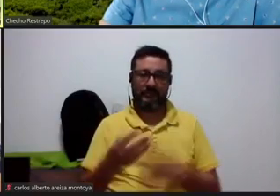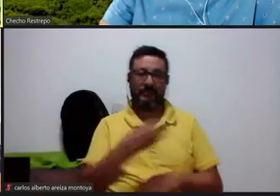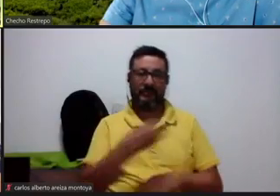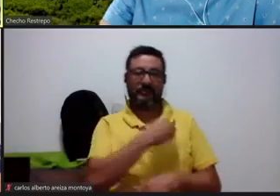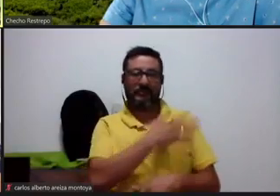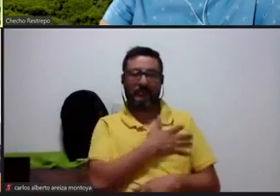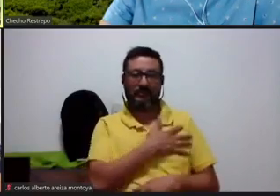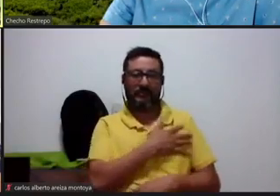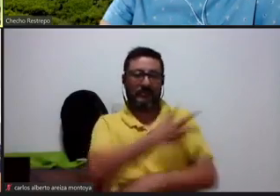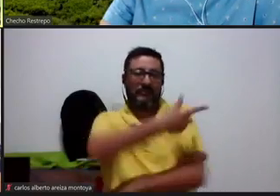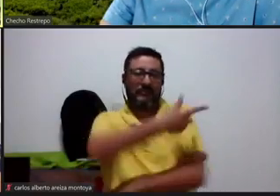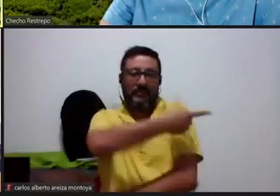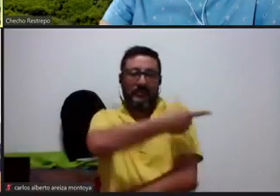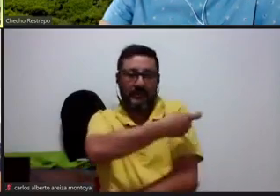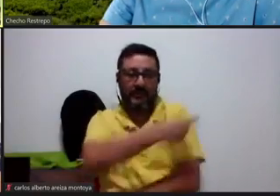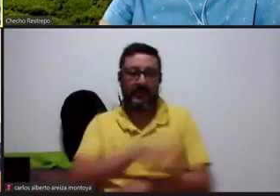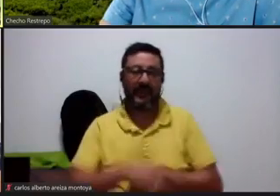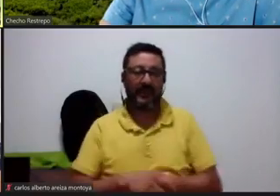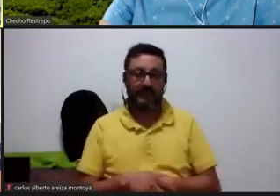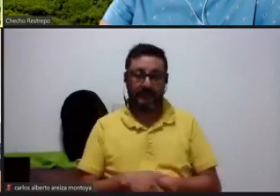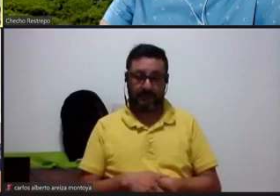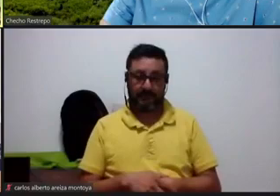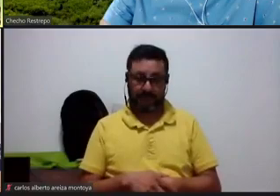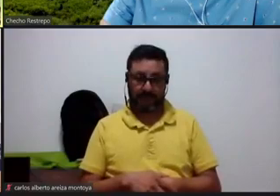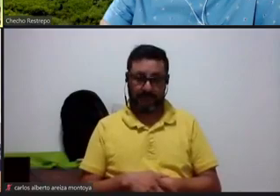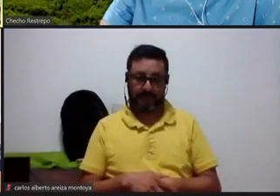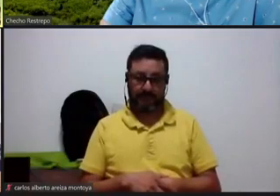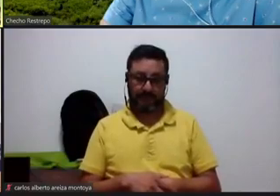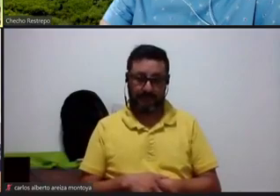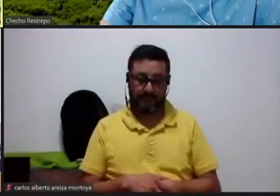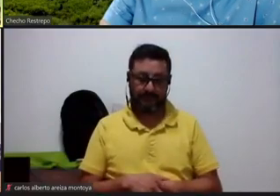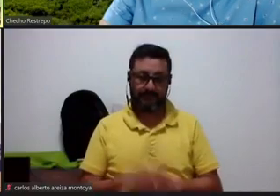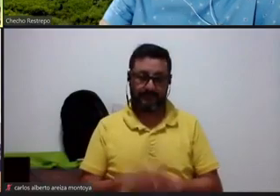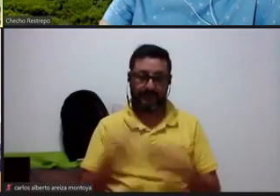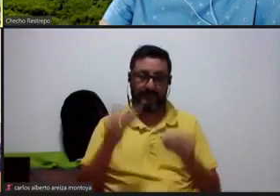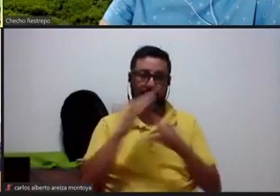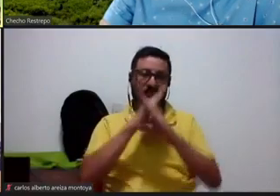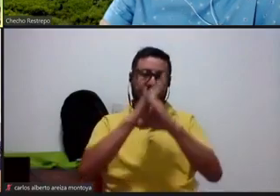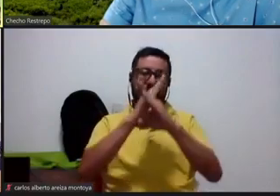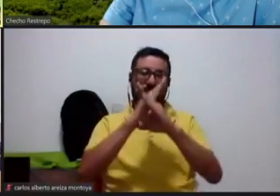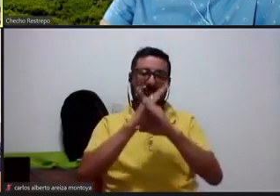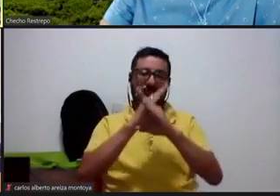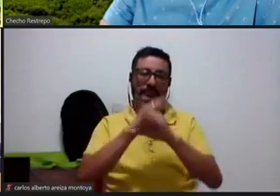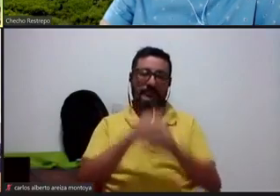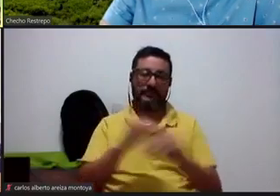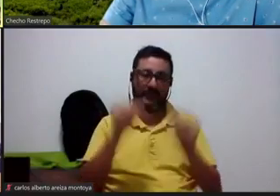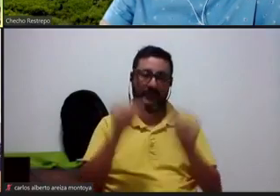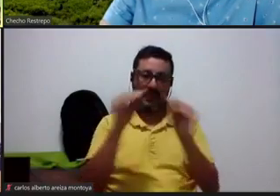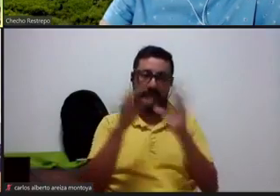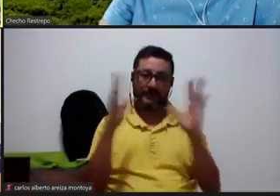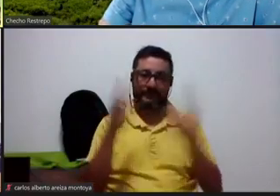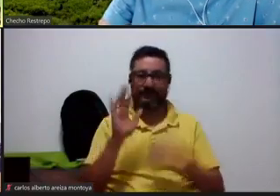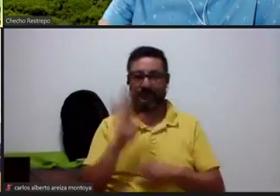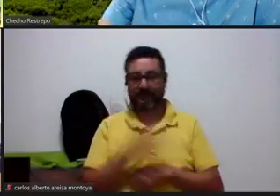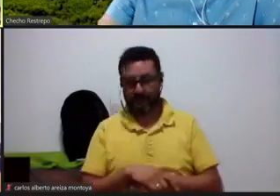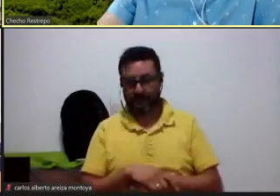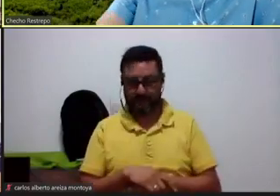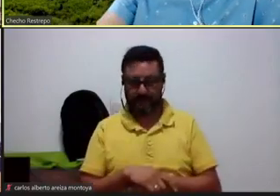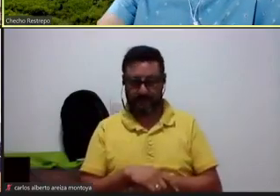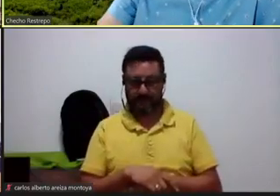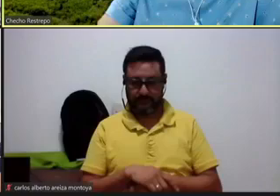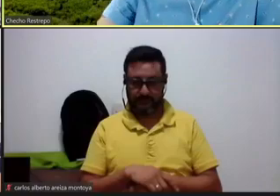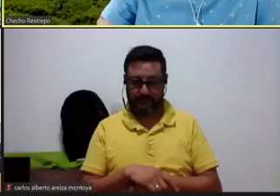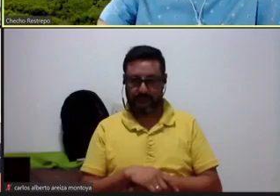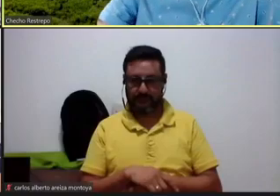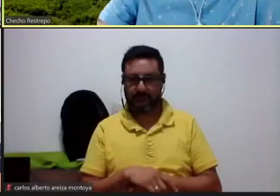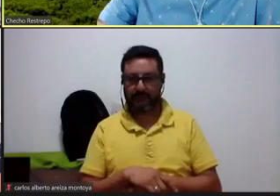nos vacunemos. Y, hombre, evitar al máximo cualquier foco de contagio, cualquiera. Sebas, ¿cómo fue